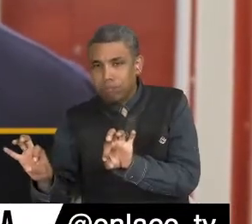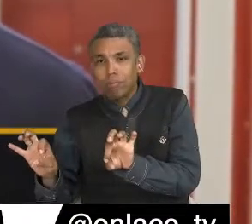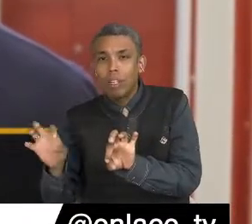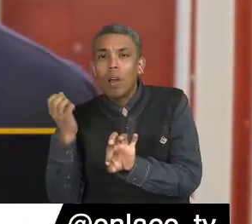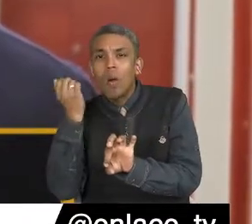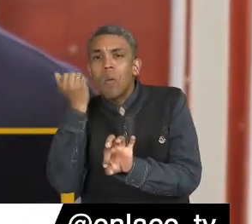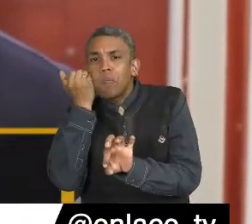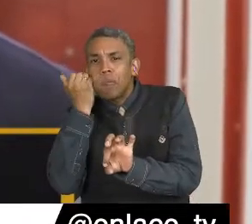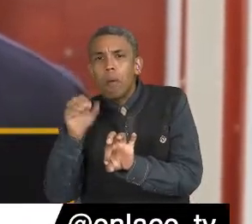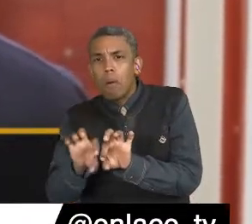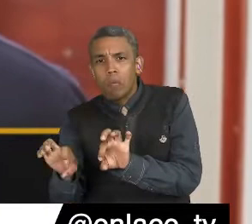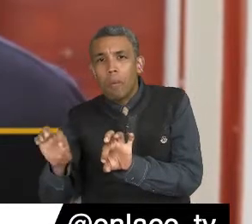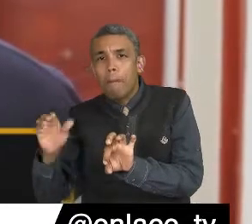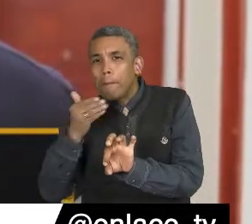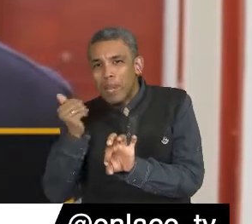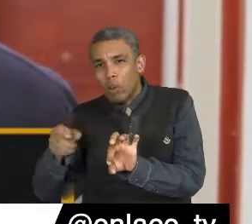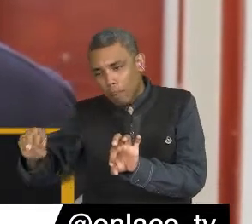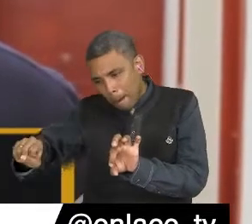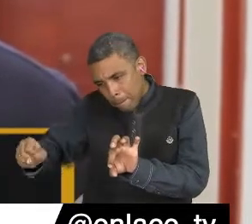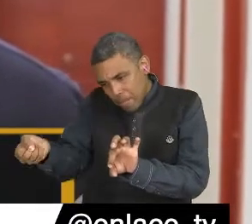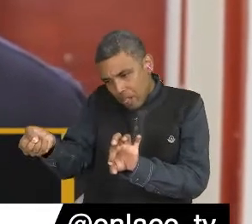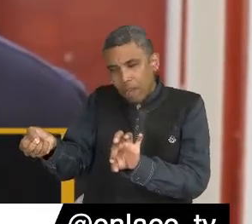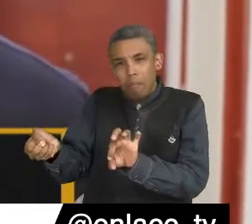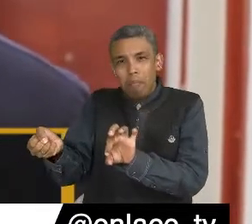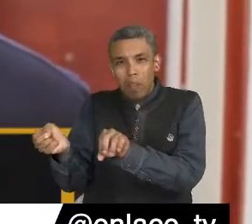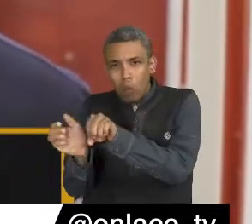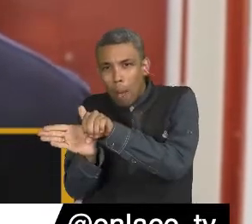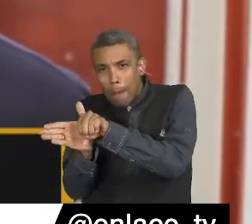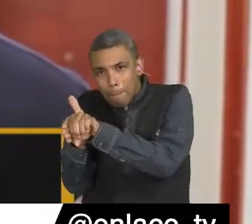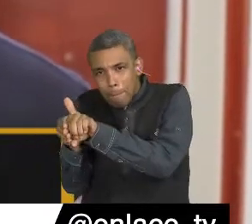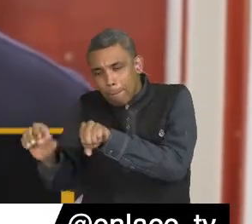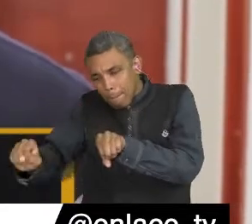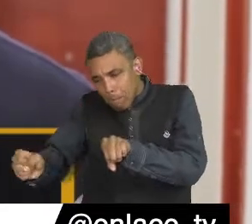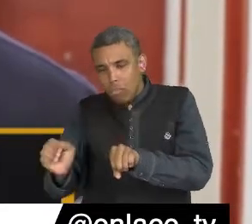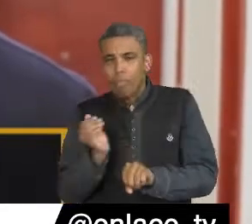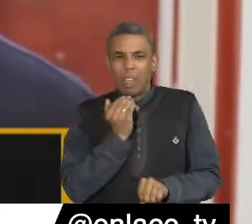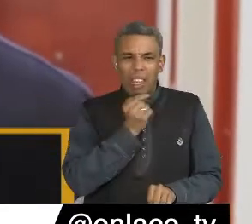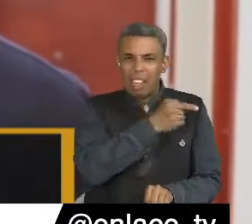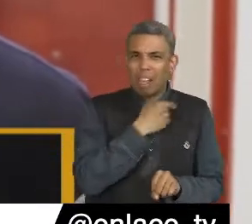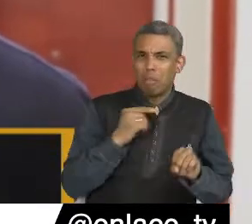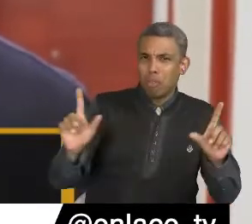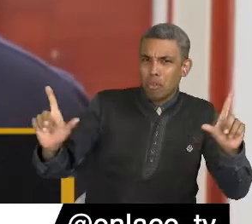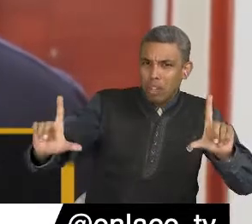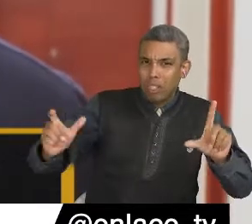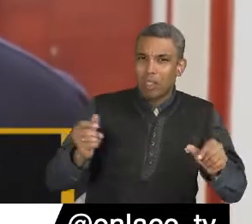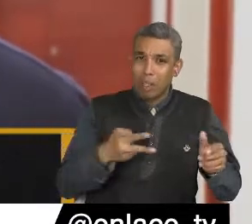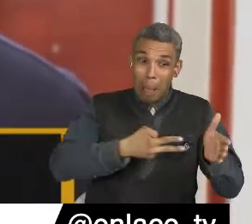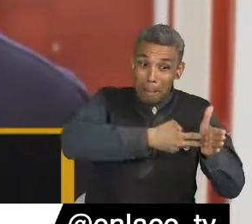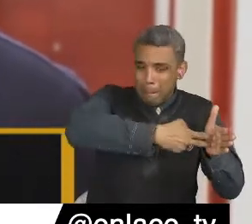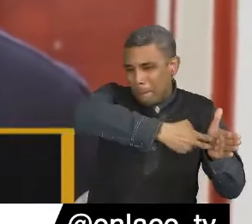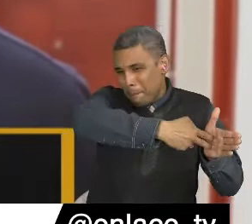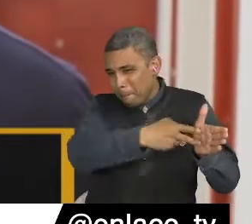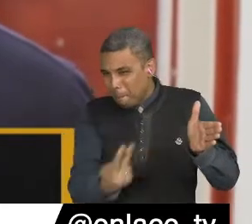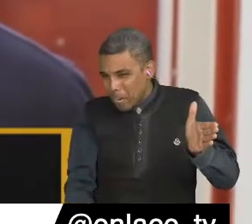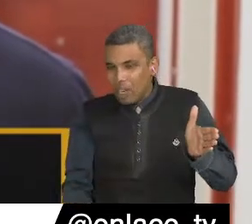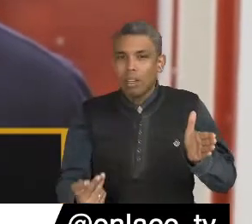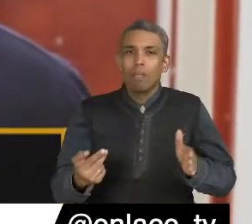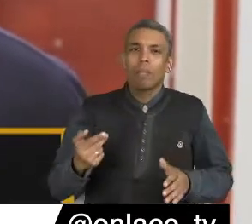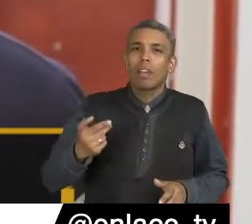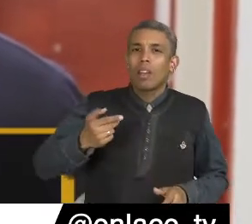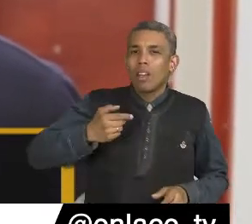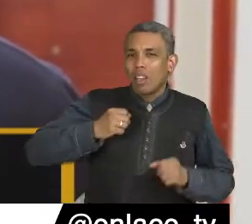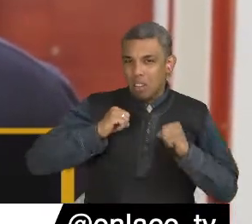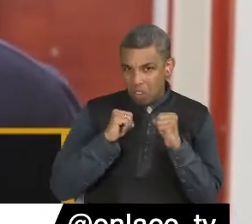tiempo, desconectarlos. Es bueno dejar despejados los sifones de los baños o